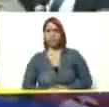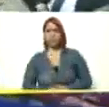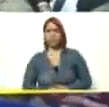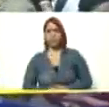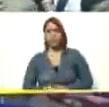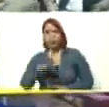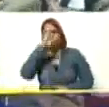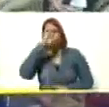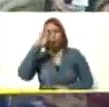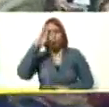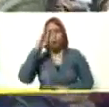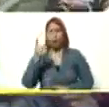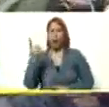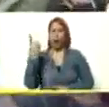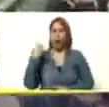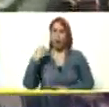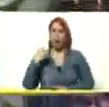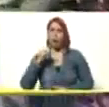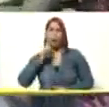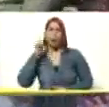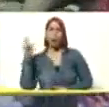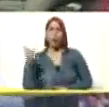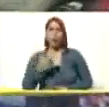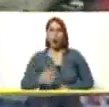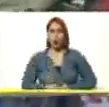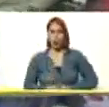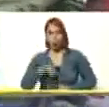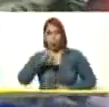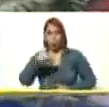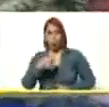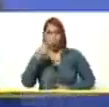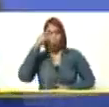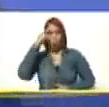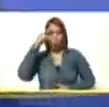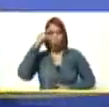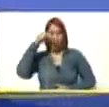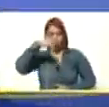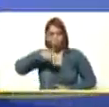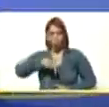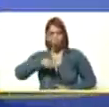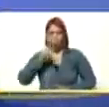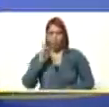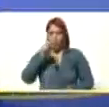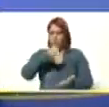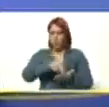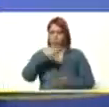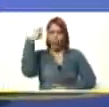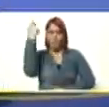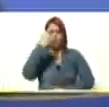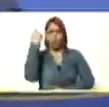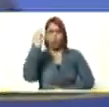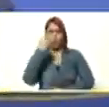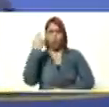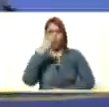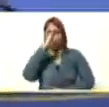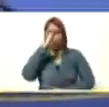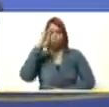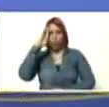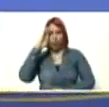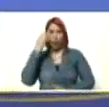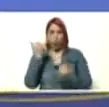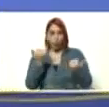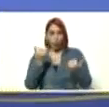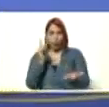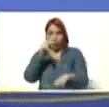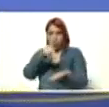Diosdado estuvo ayer en Guárico. Jorge Rodríguez estuvo hoy en Apure. Diosdado está en Barinas a